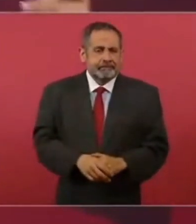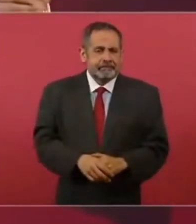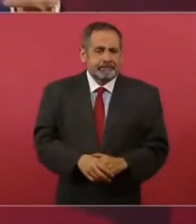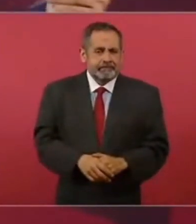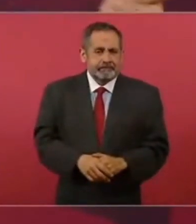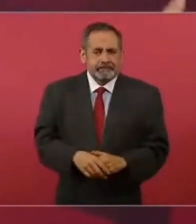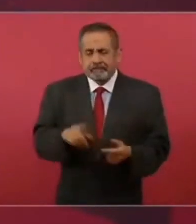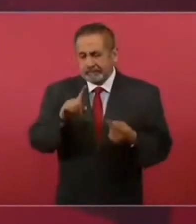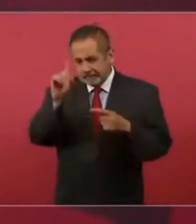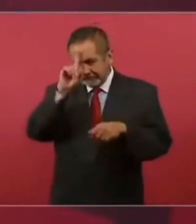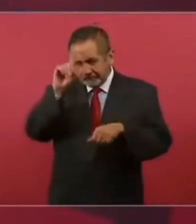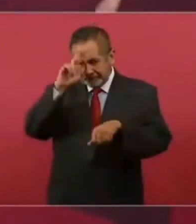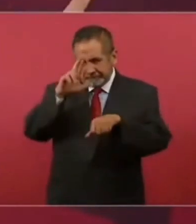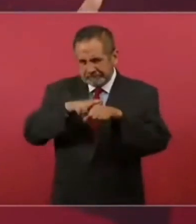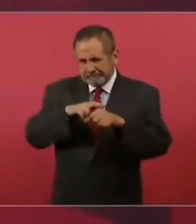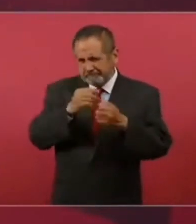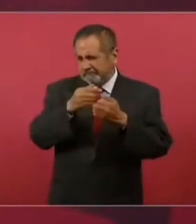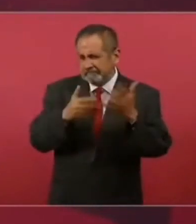asesores